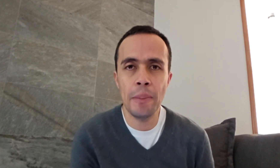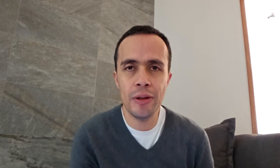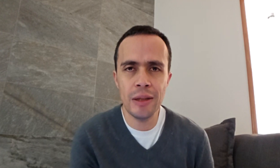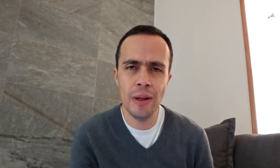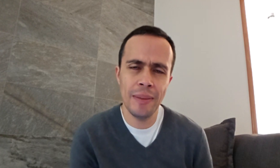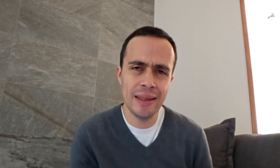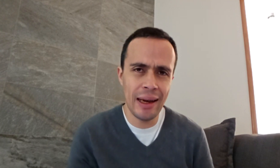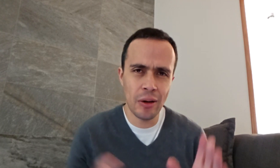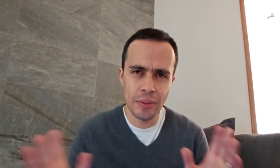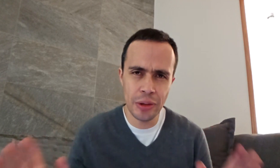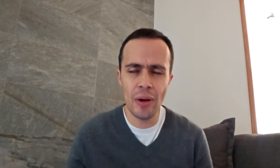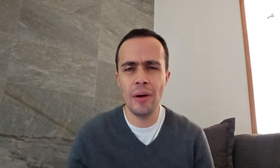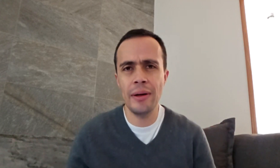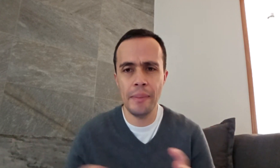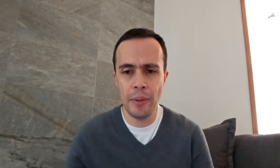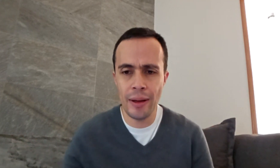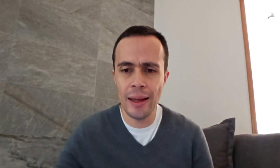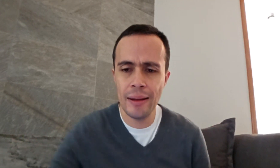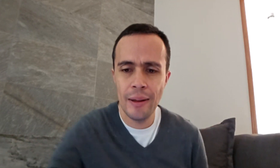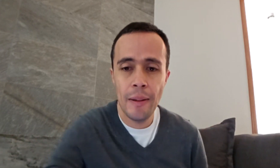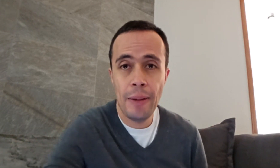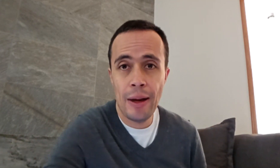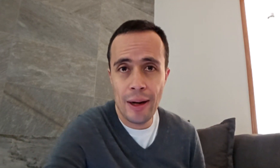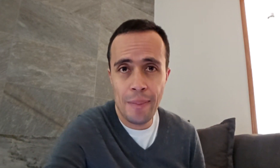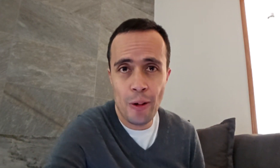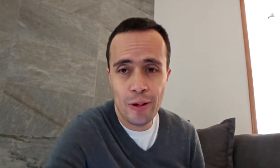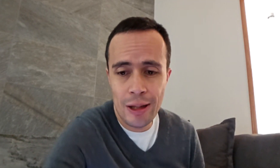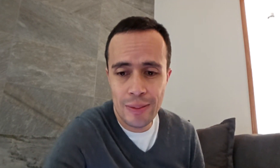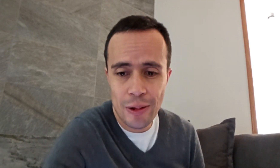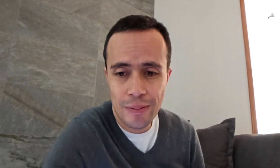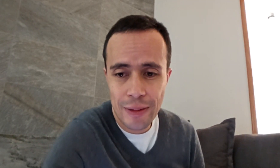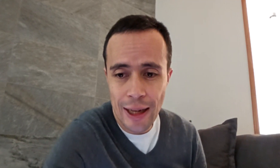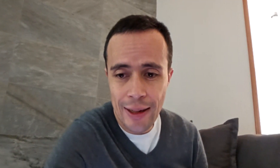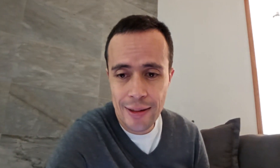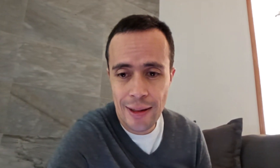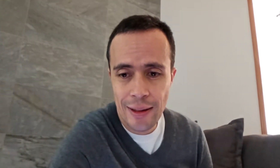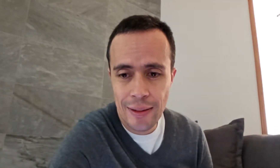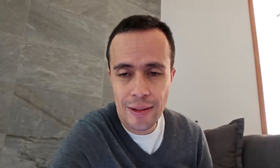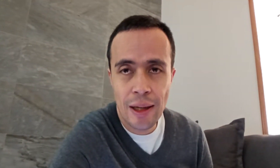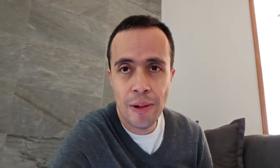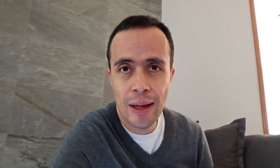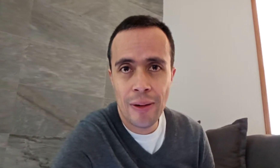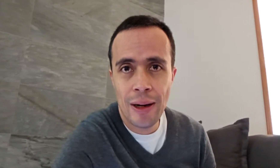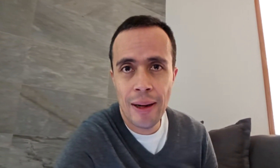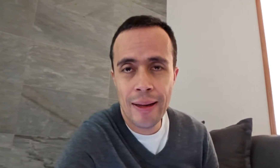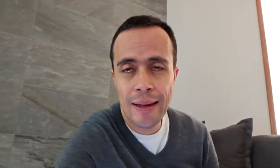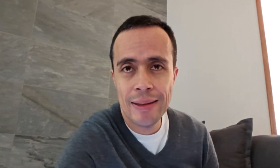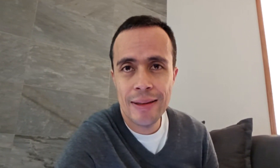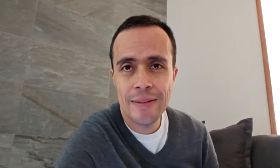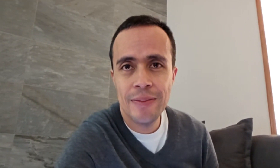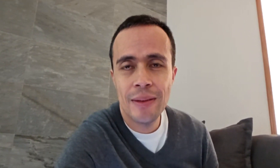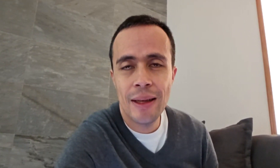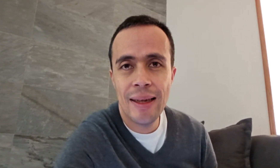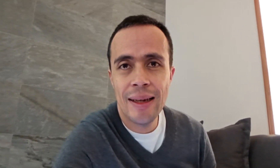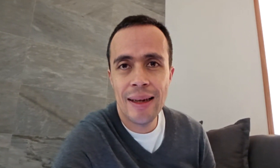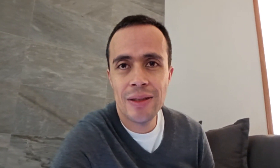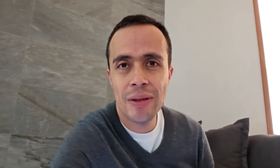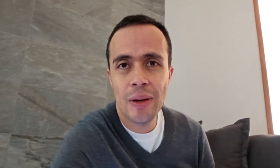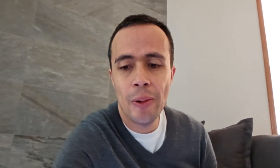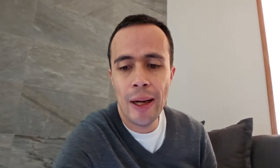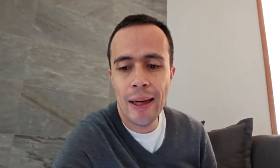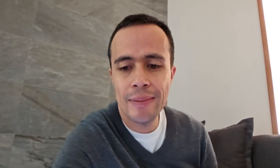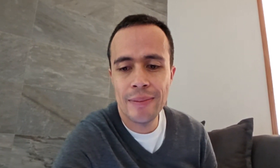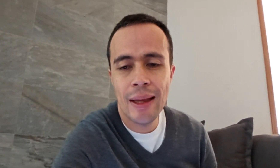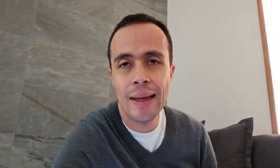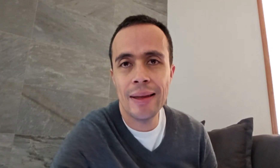sido el nepotismo, además de la corrupción y la impunidad, pero el nepotismo, ahí sí se volaron la barda. En el caso